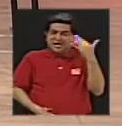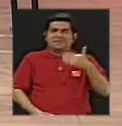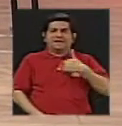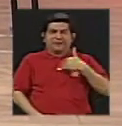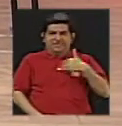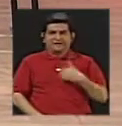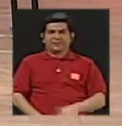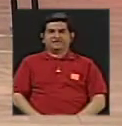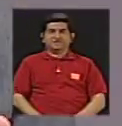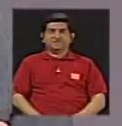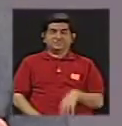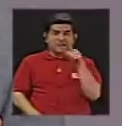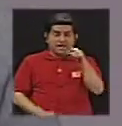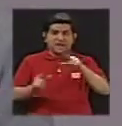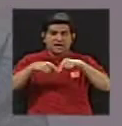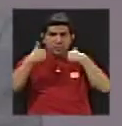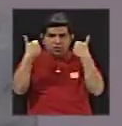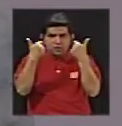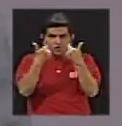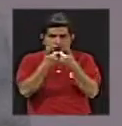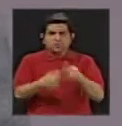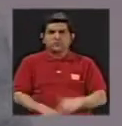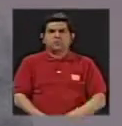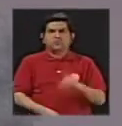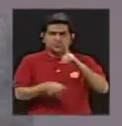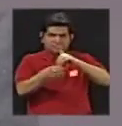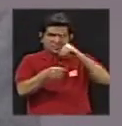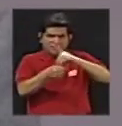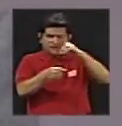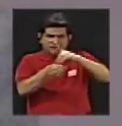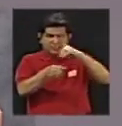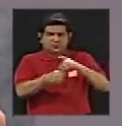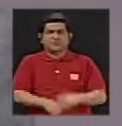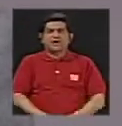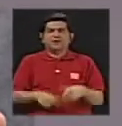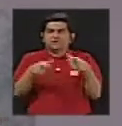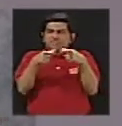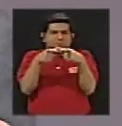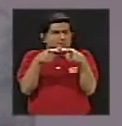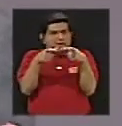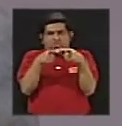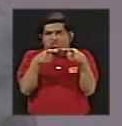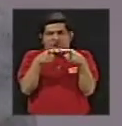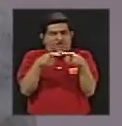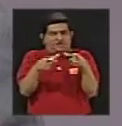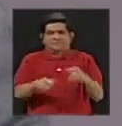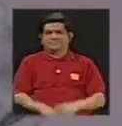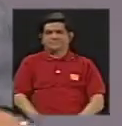estar con una fracción legislativa minoritaria